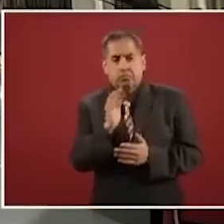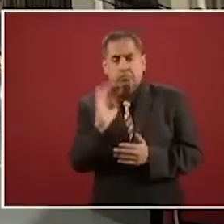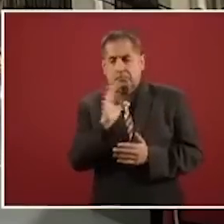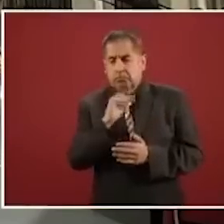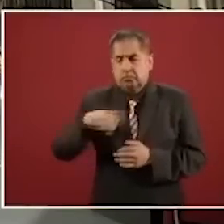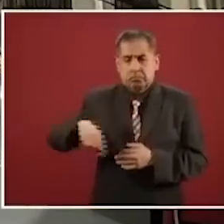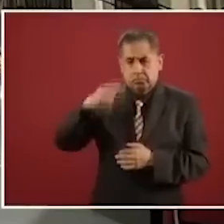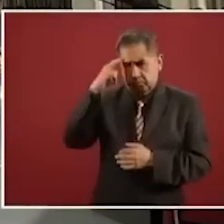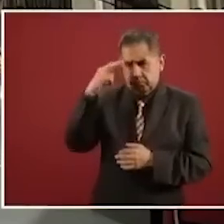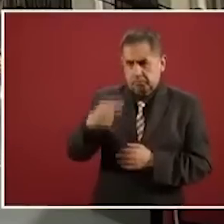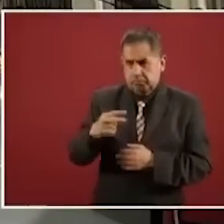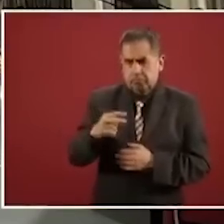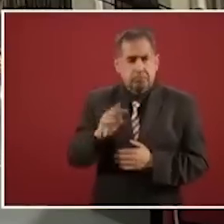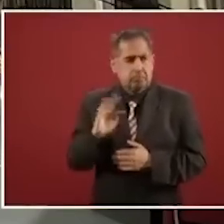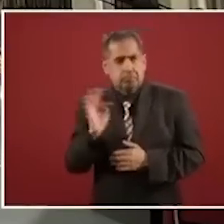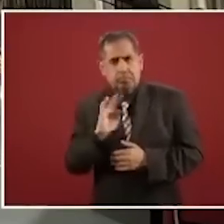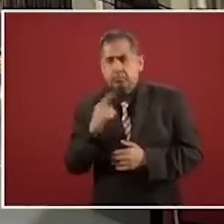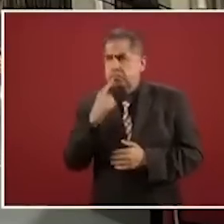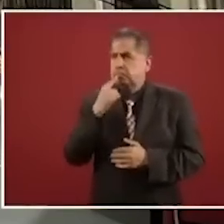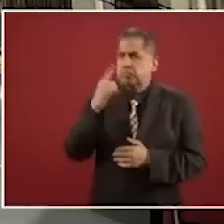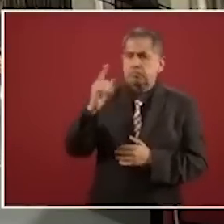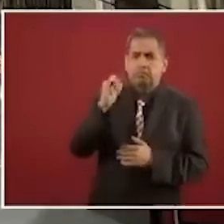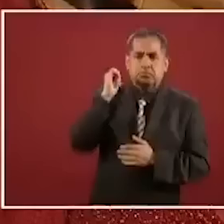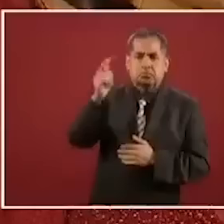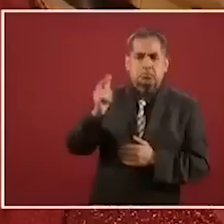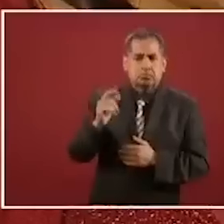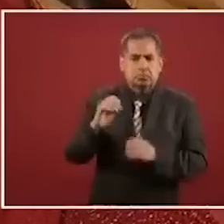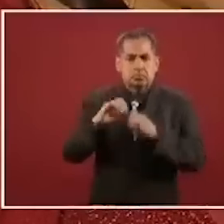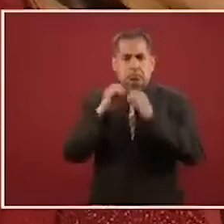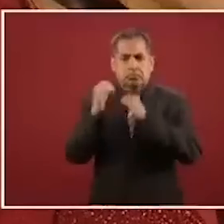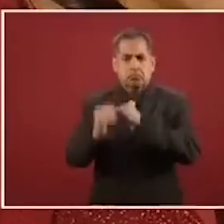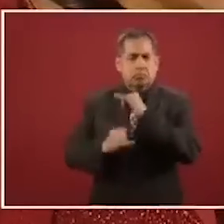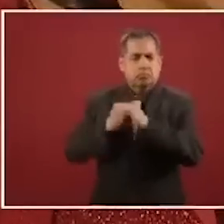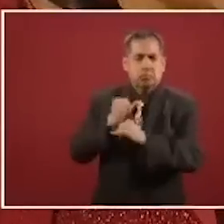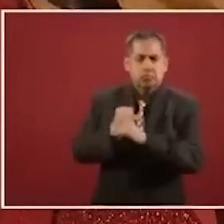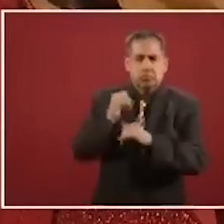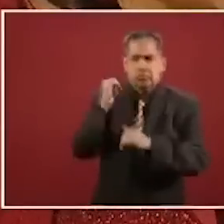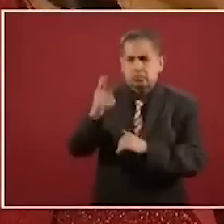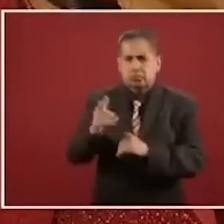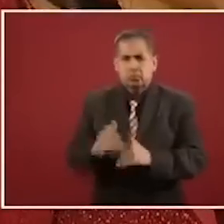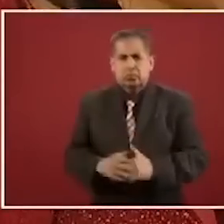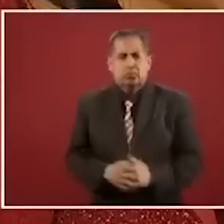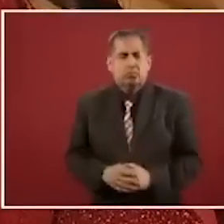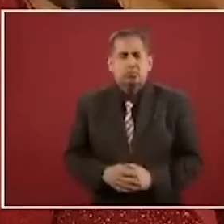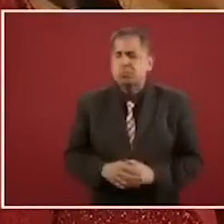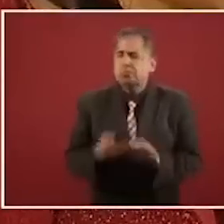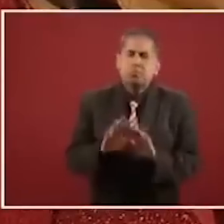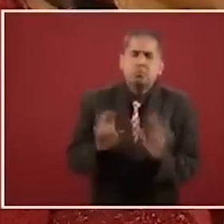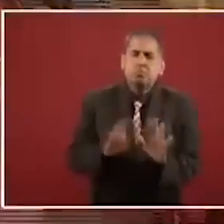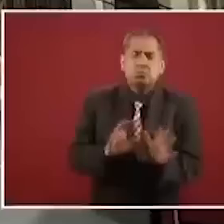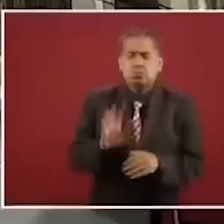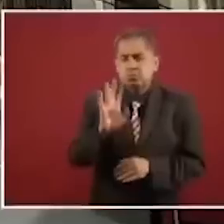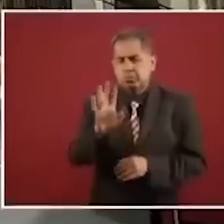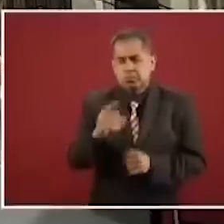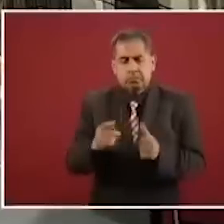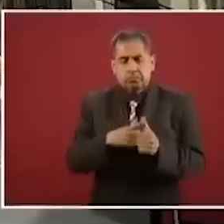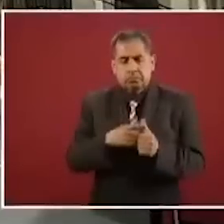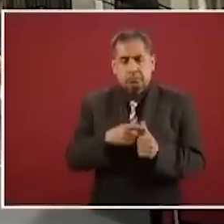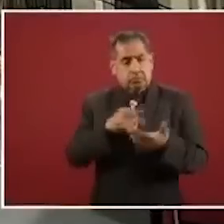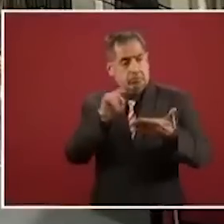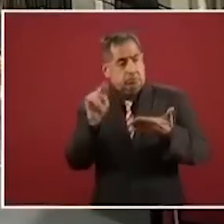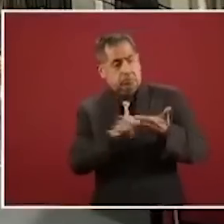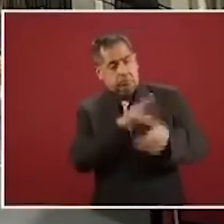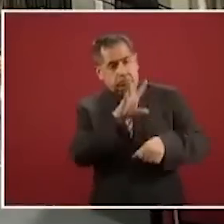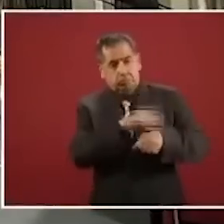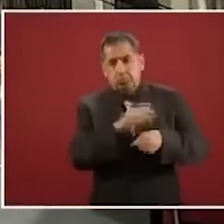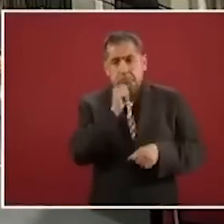que México pusiera alguna queja ante alguna organización internacional ante esta situación. No, porque todavía, en primer lugar, todavía no se autoriza,